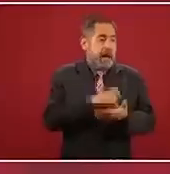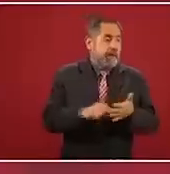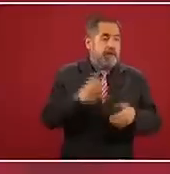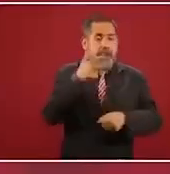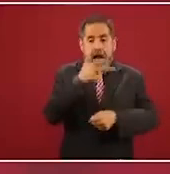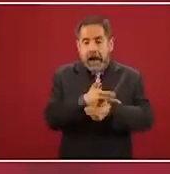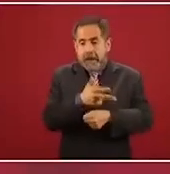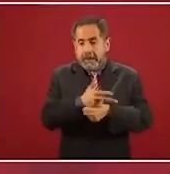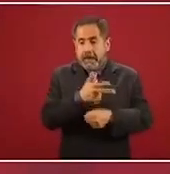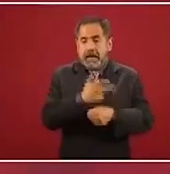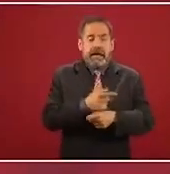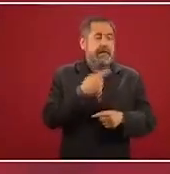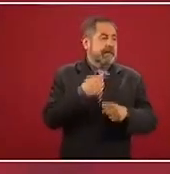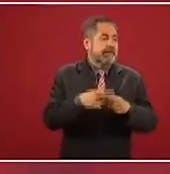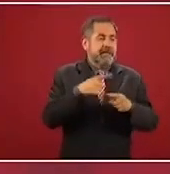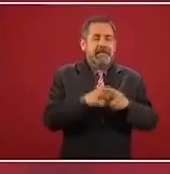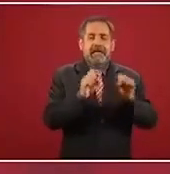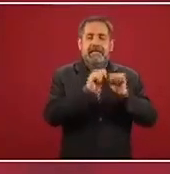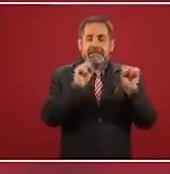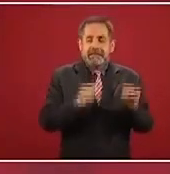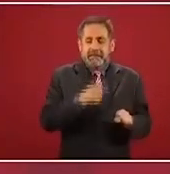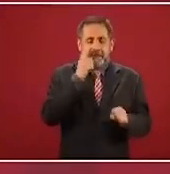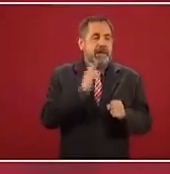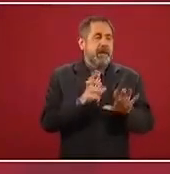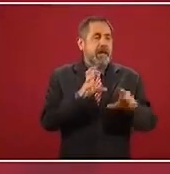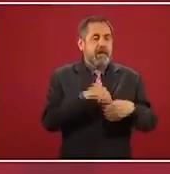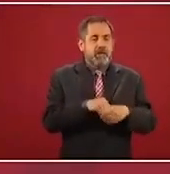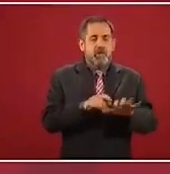cámaras, sistemas de cómputo,